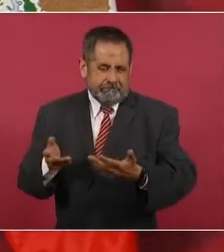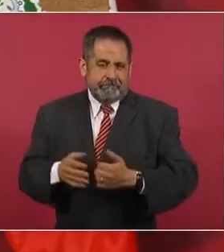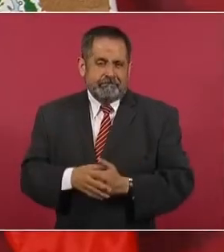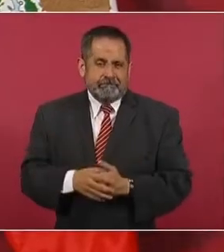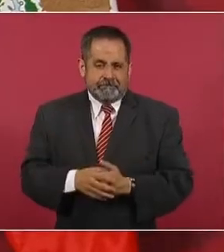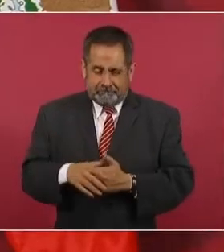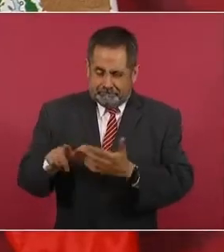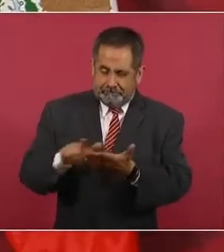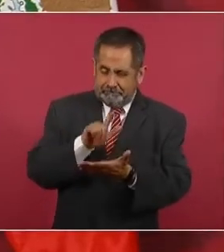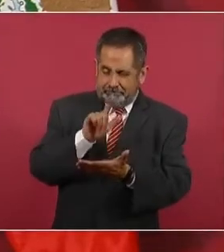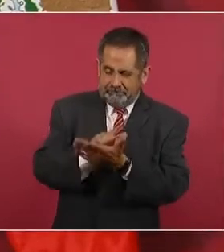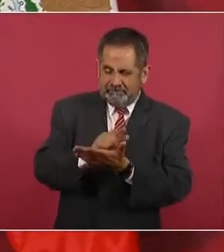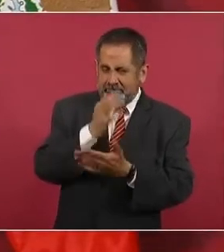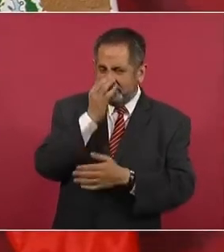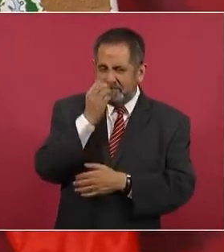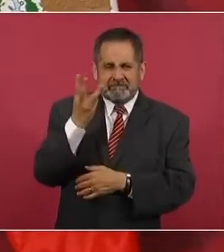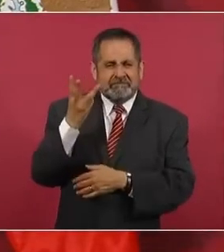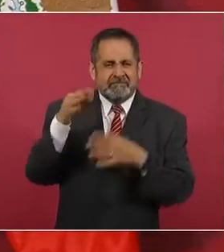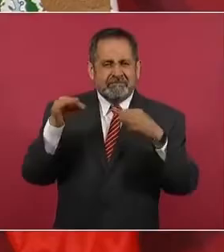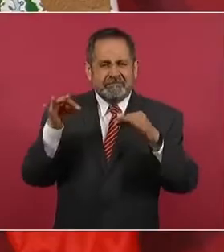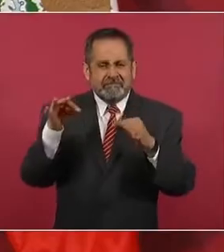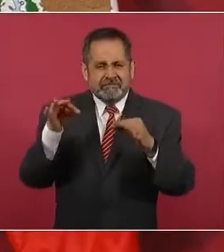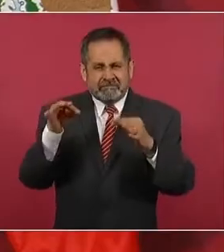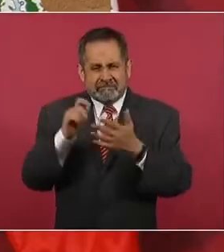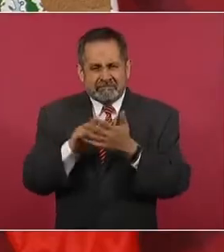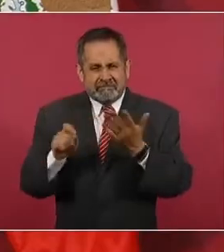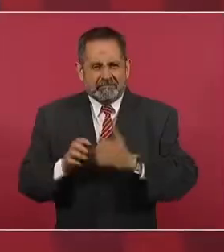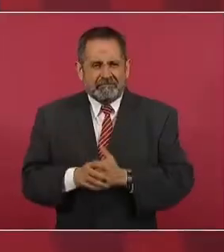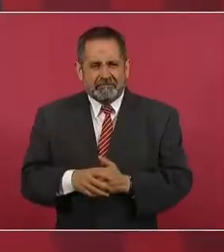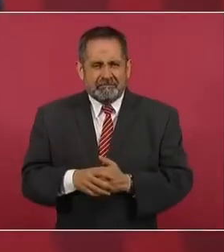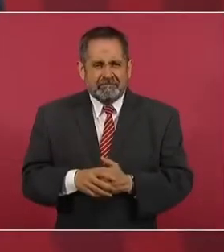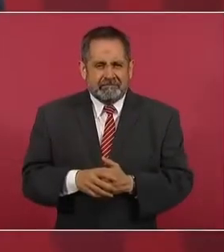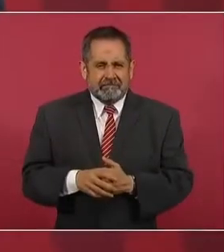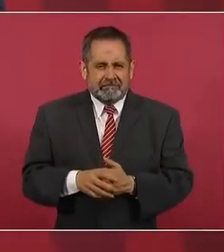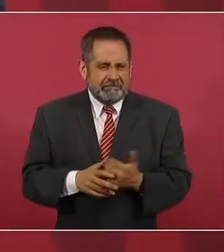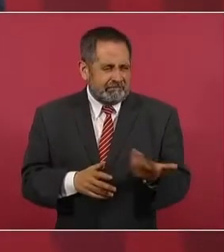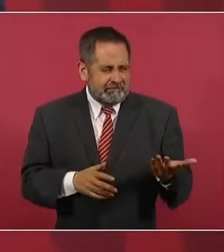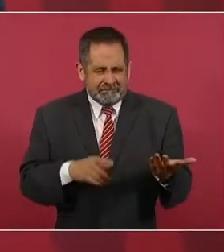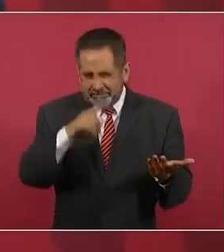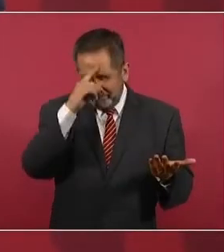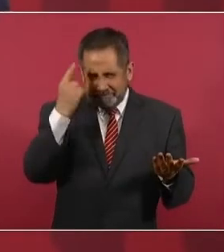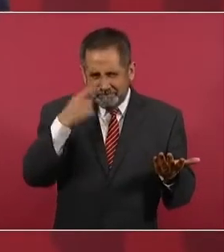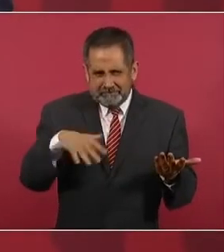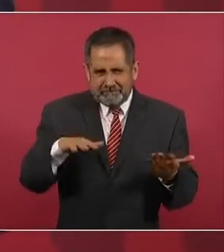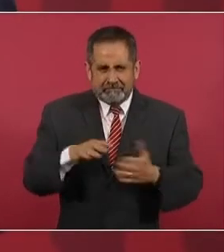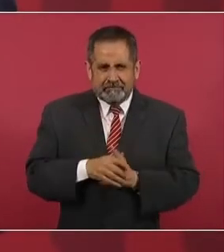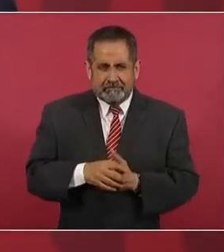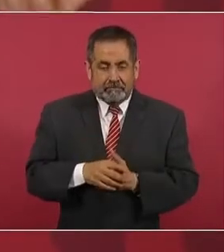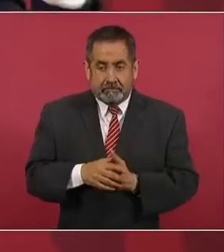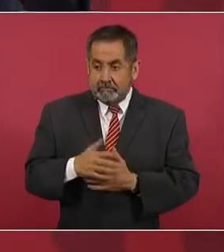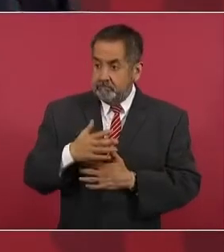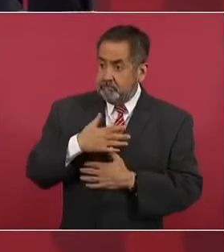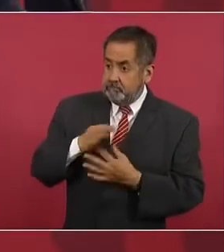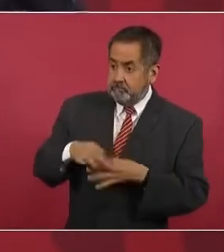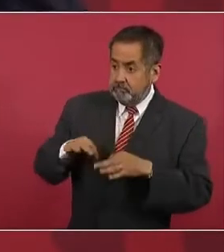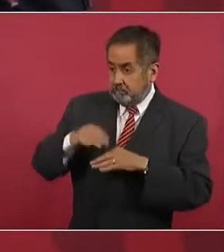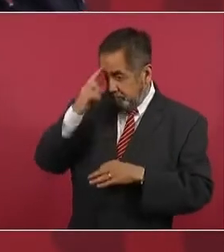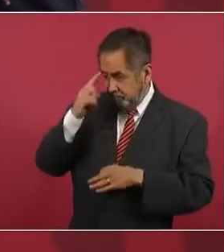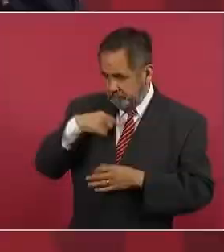la ley, son 3 hojas. ¿Cómo no las van a buscar? O sea, si a mí me importa, no,